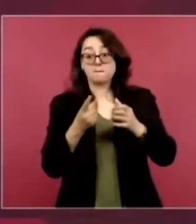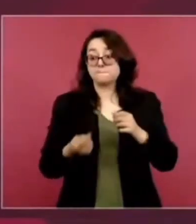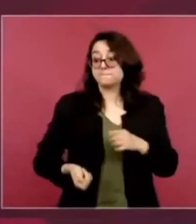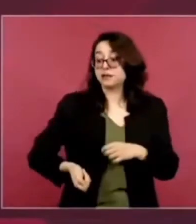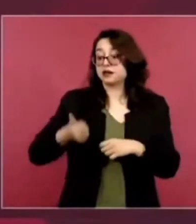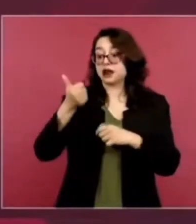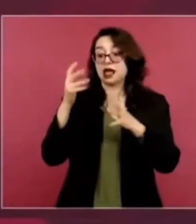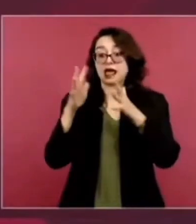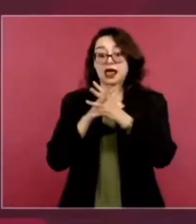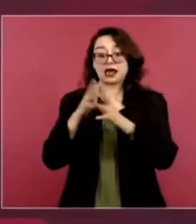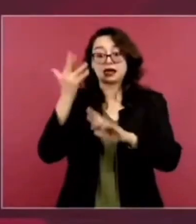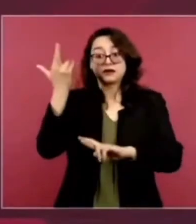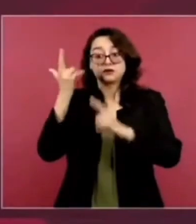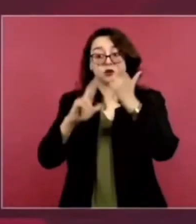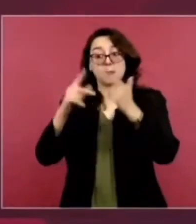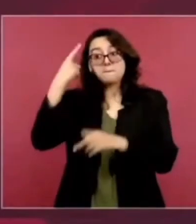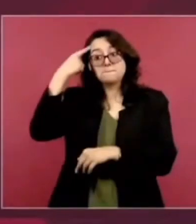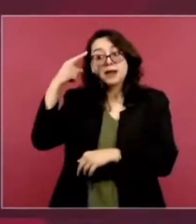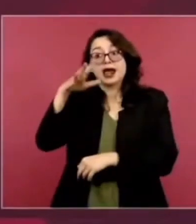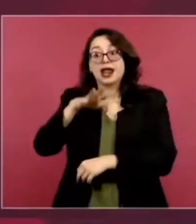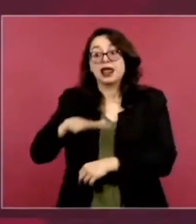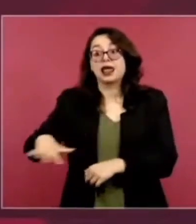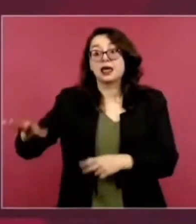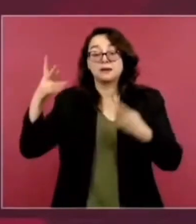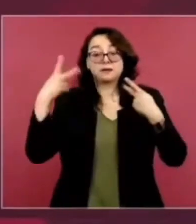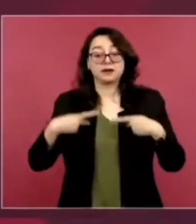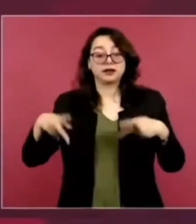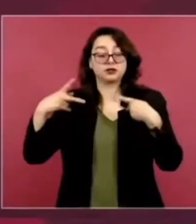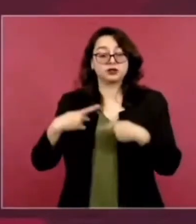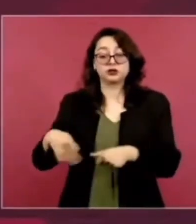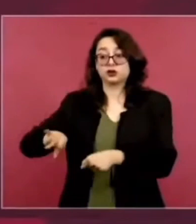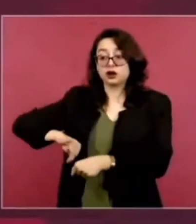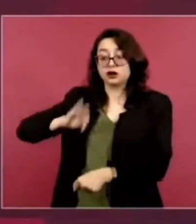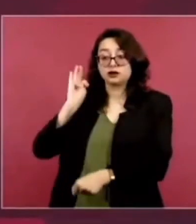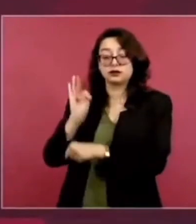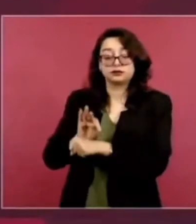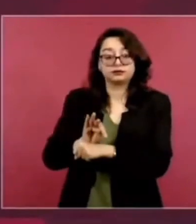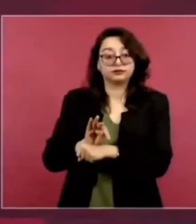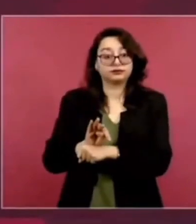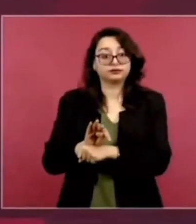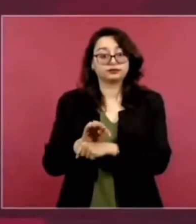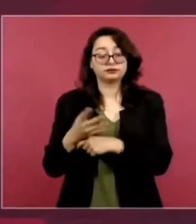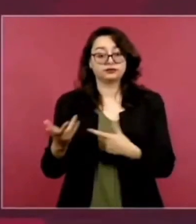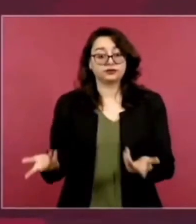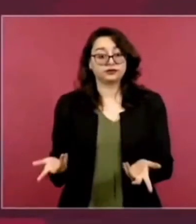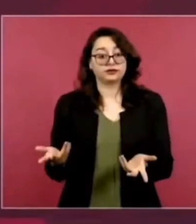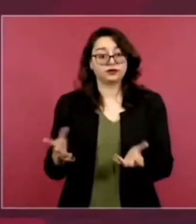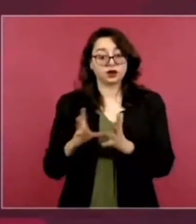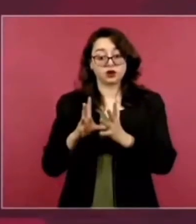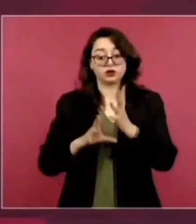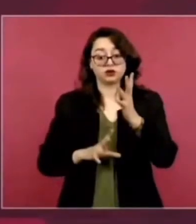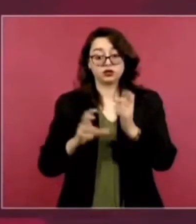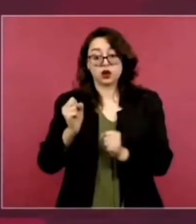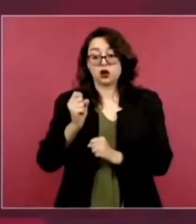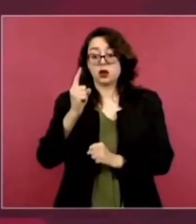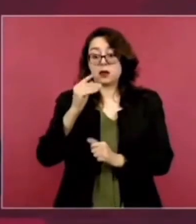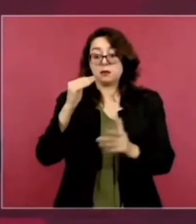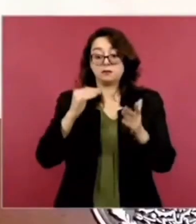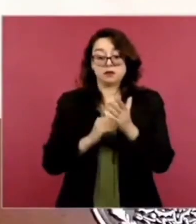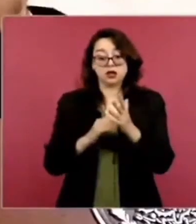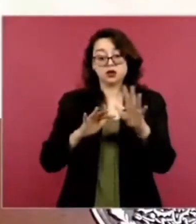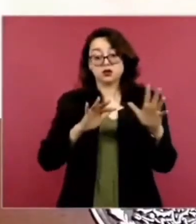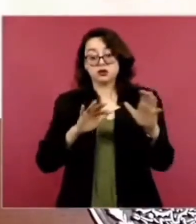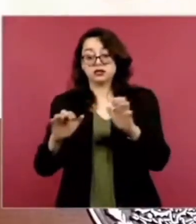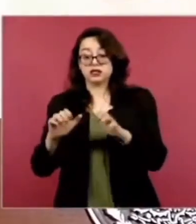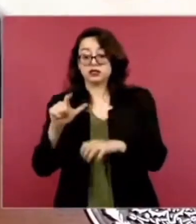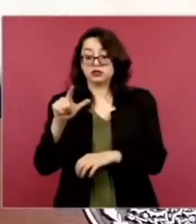Recuperar los ideales de la Constitución de 1917 es la constitución social